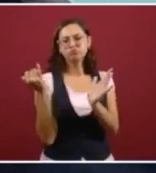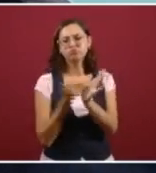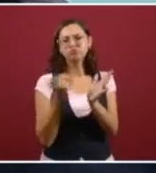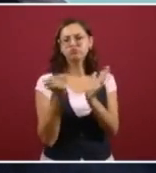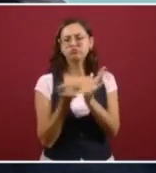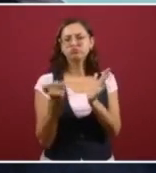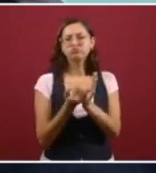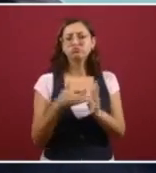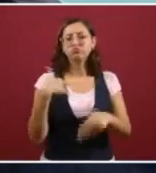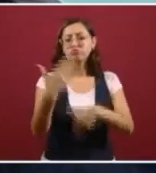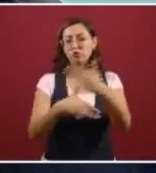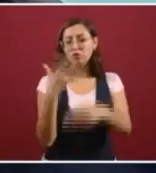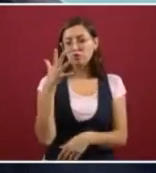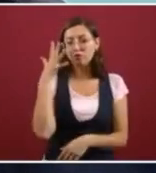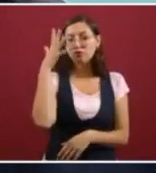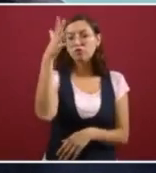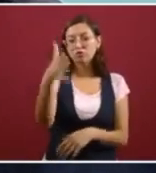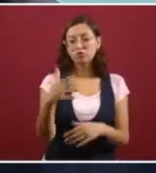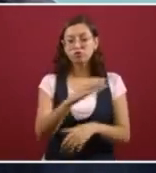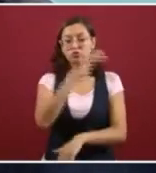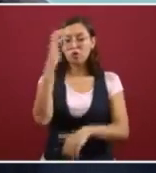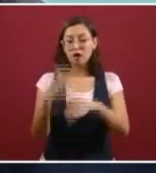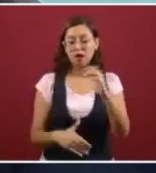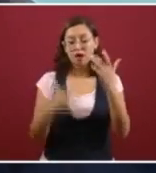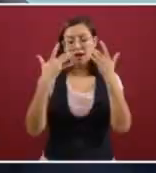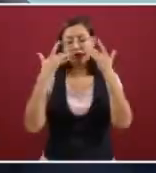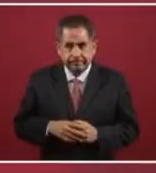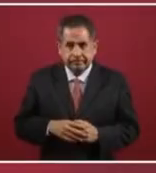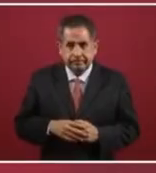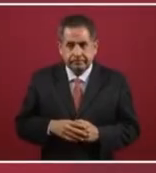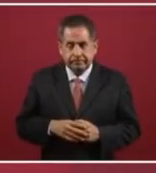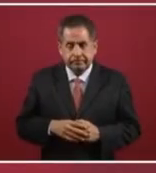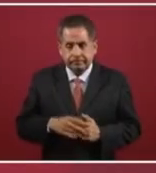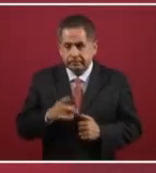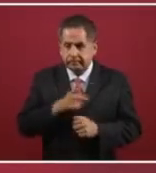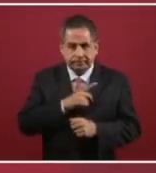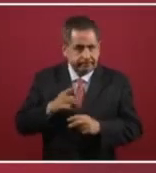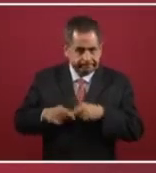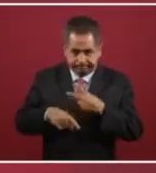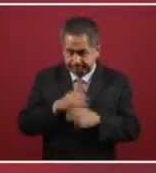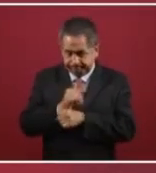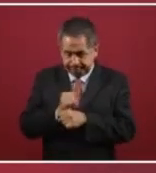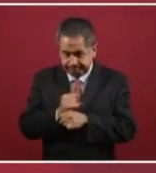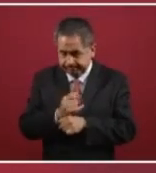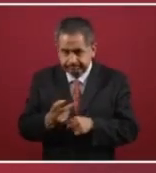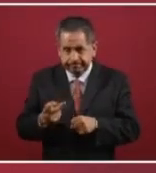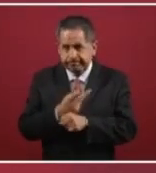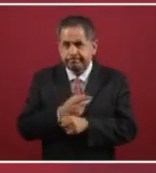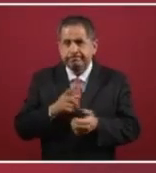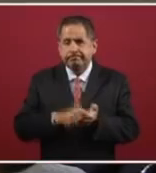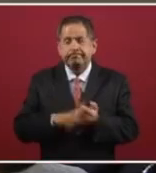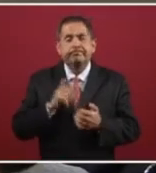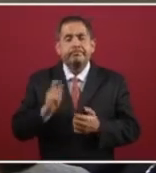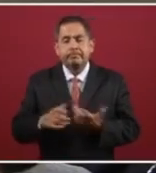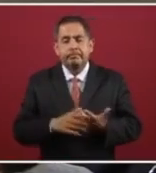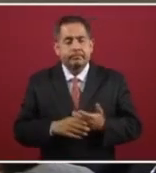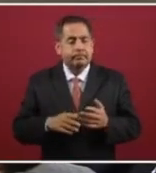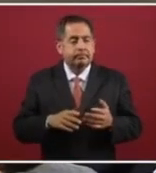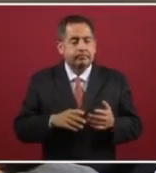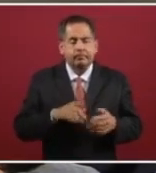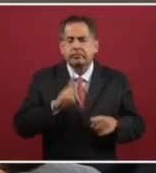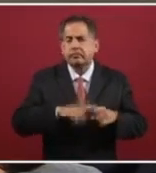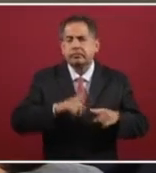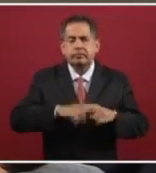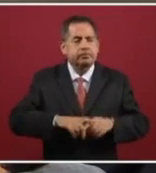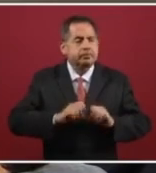que cuando ellos se retiren tengan un 10% más de pensión. Durante la conferencia mañanera, el presidente también se refirió a los hechos